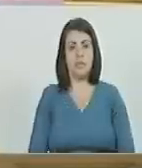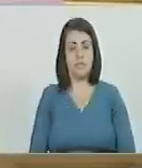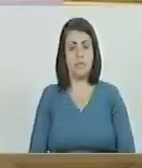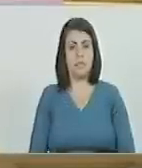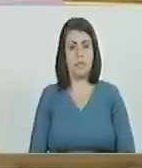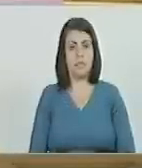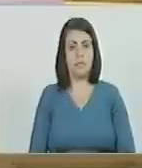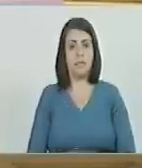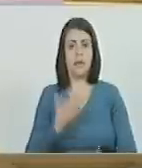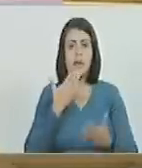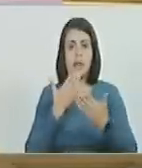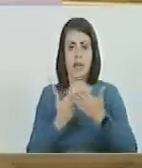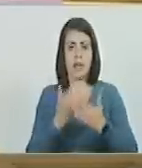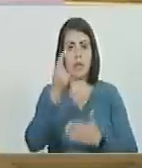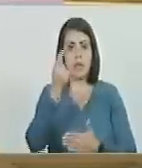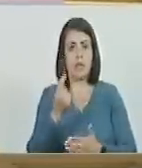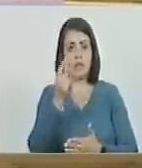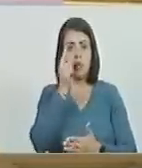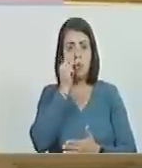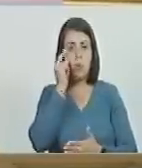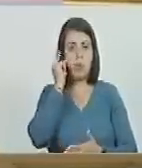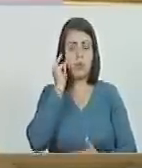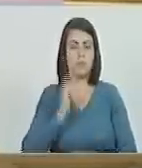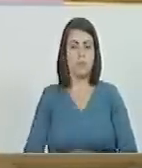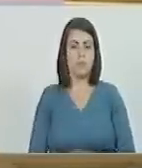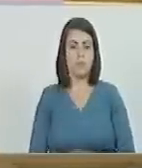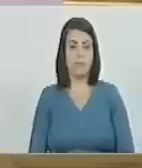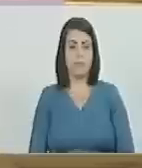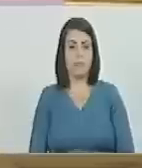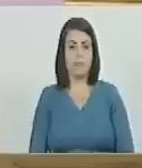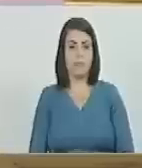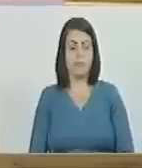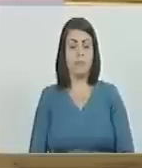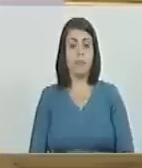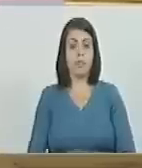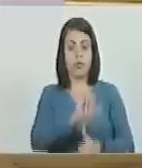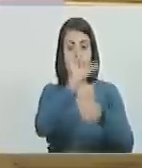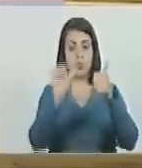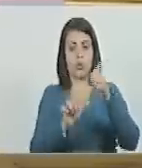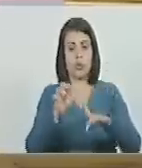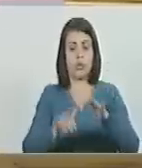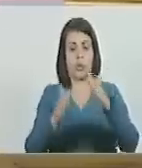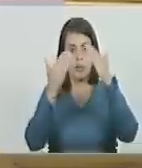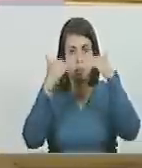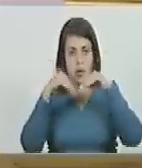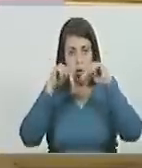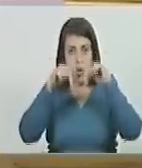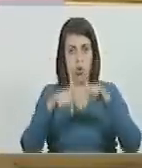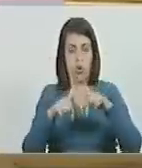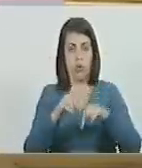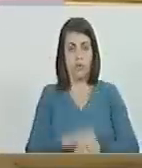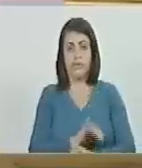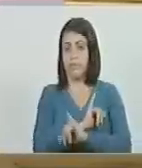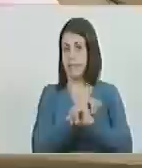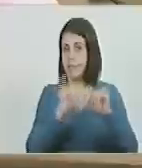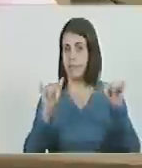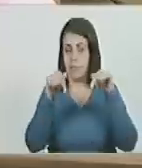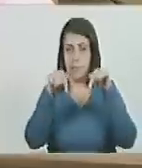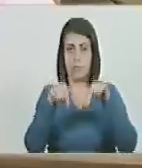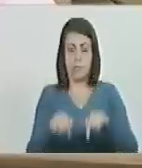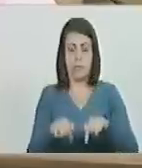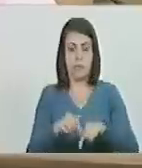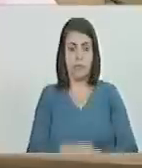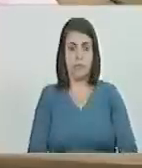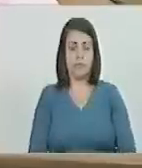Exteriores. Gracias, diputadas y diputados. Ciudadana subsecretaria, siguiente punto del orden del día. Agotada la